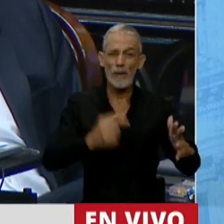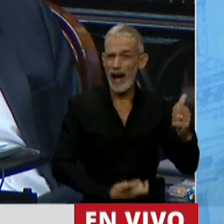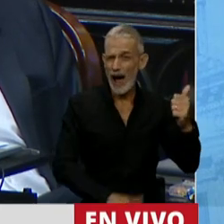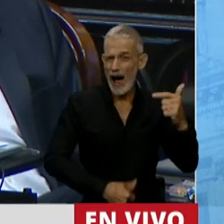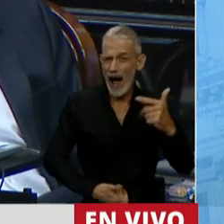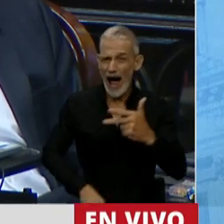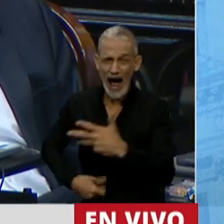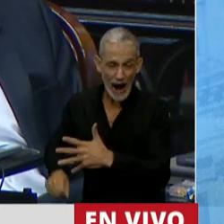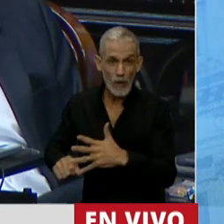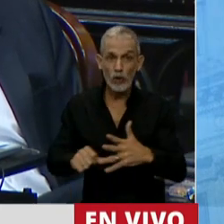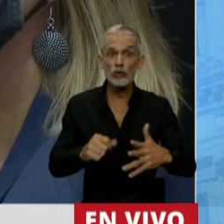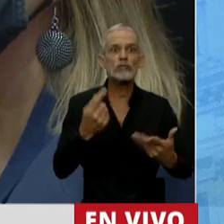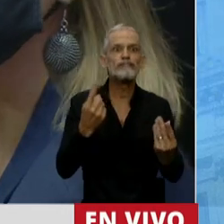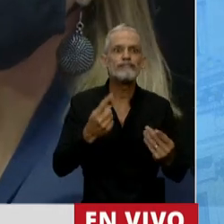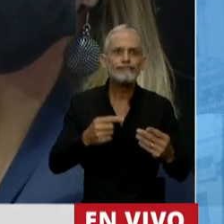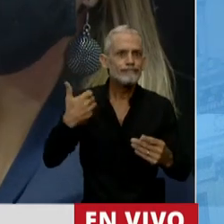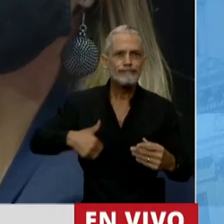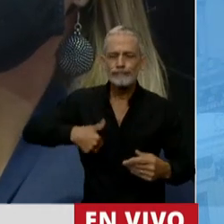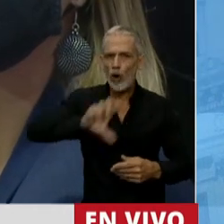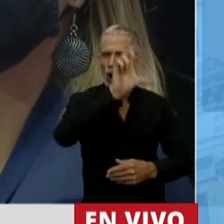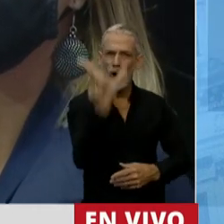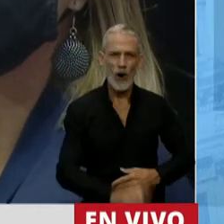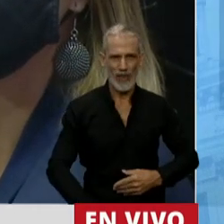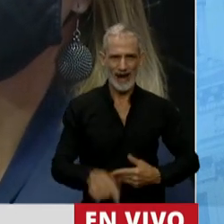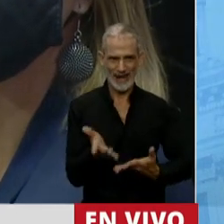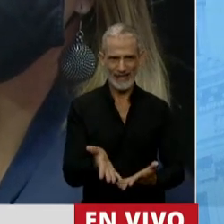abortos a lo largo y a lo ancho de nuestro país.